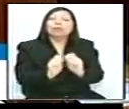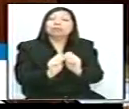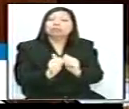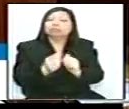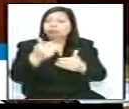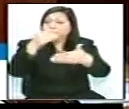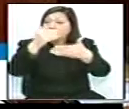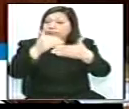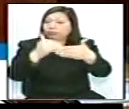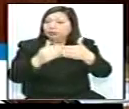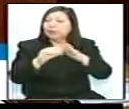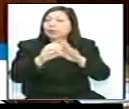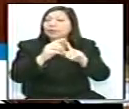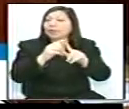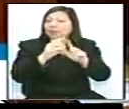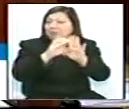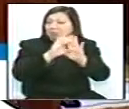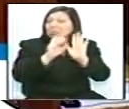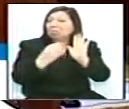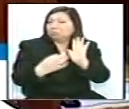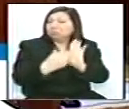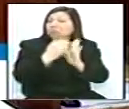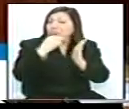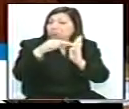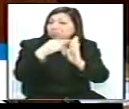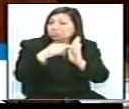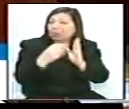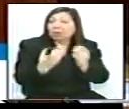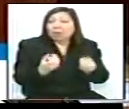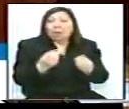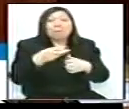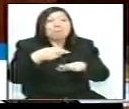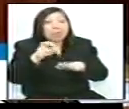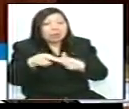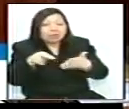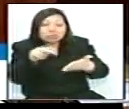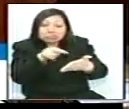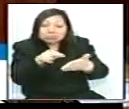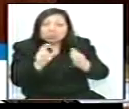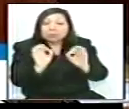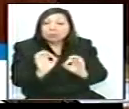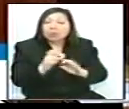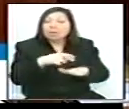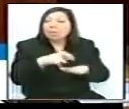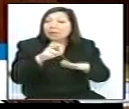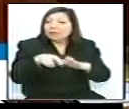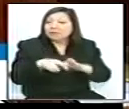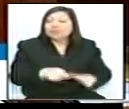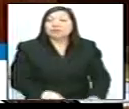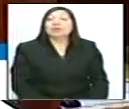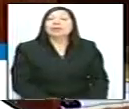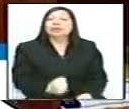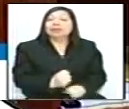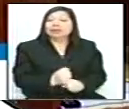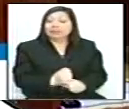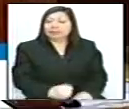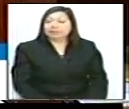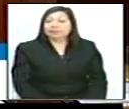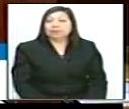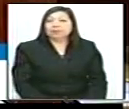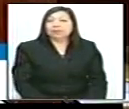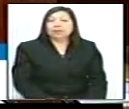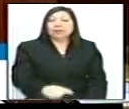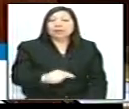reúnen los requisitos constitucionales y legales, así como los méritos profesionales para ocupar estas altas funciones. Señores,